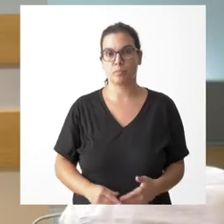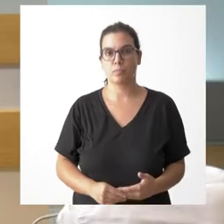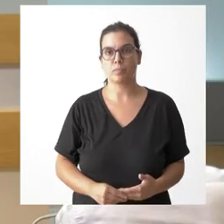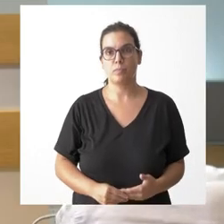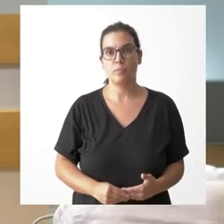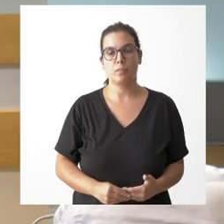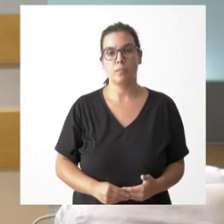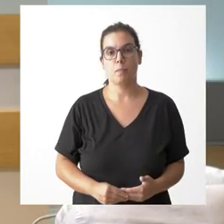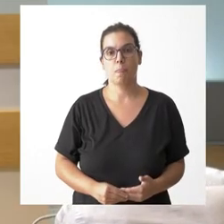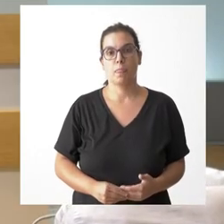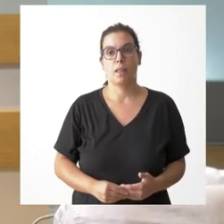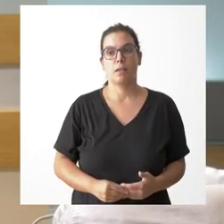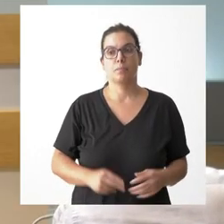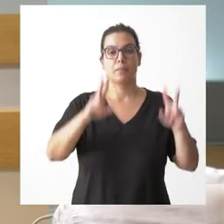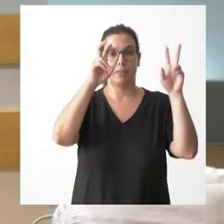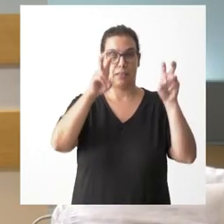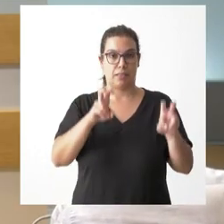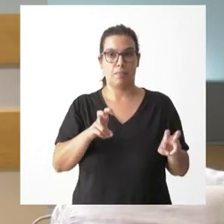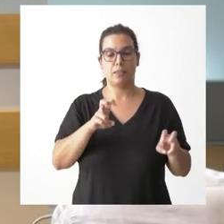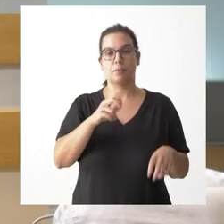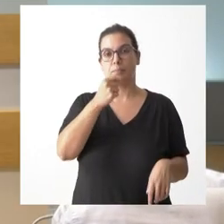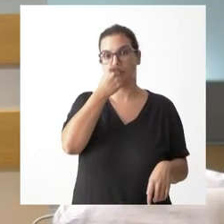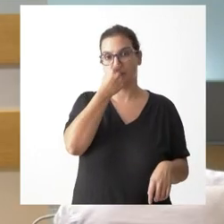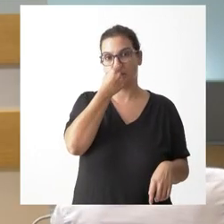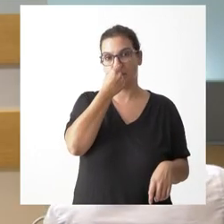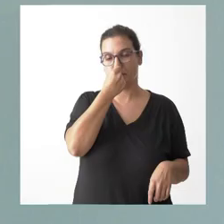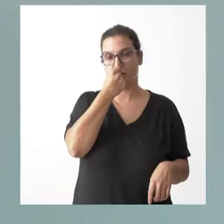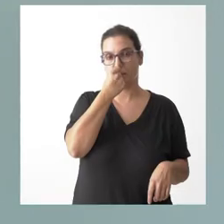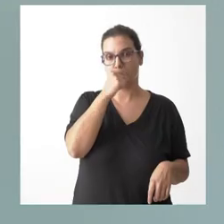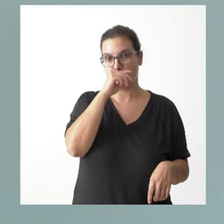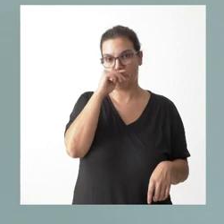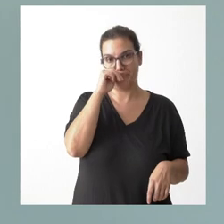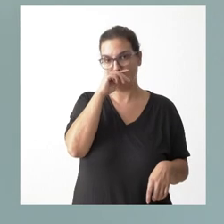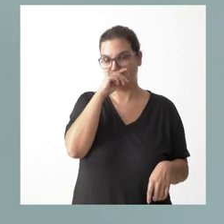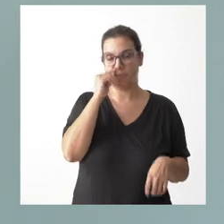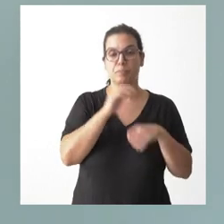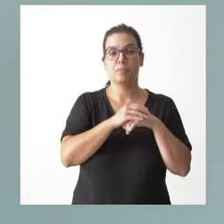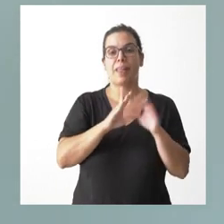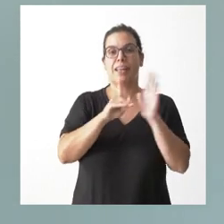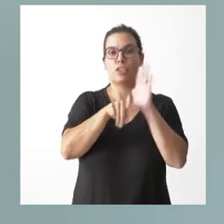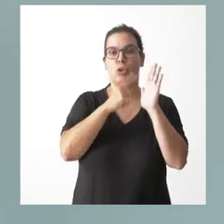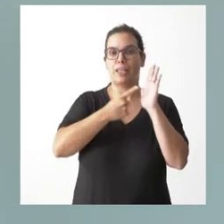Sobre el primero de los temas que usted plantea, nosotros vamos a cumplir el decreto ley en su integridad.